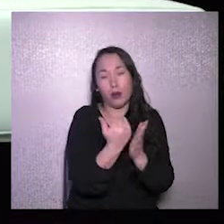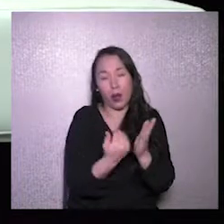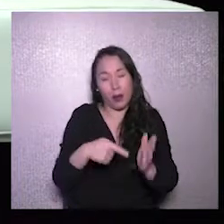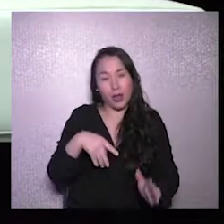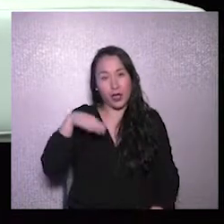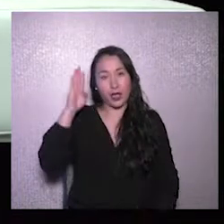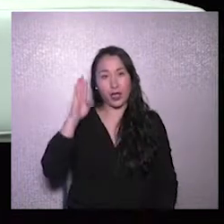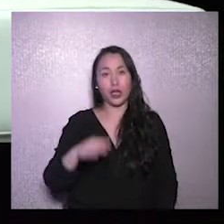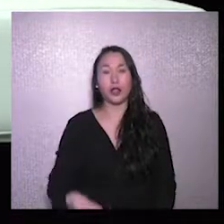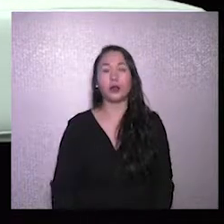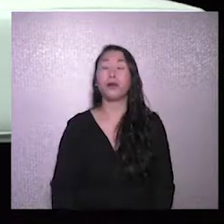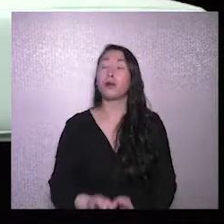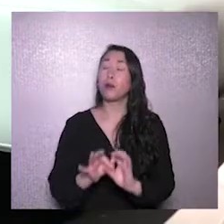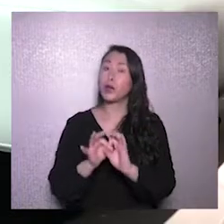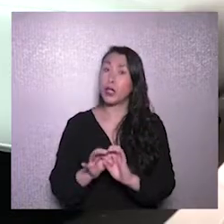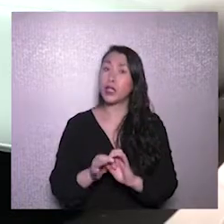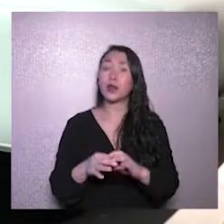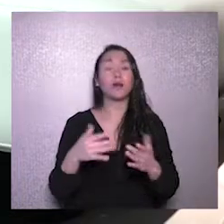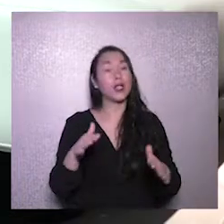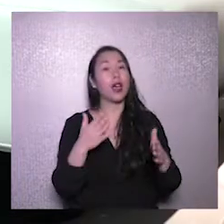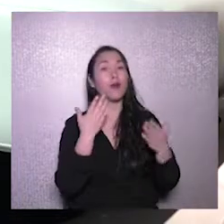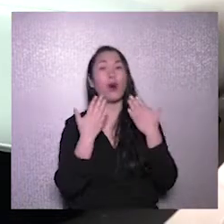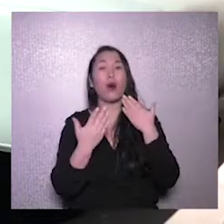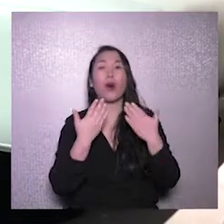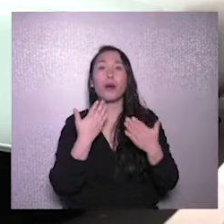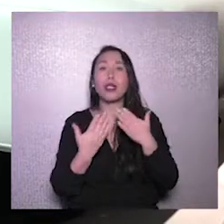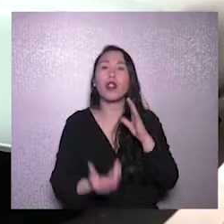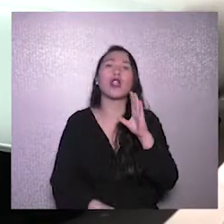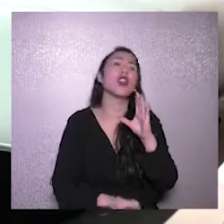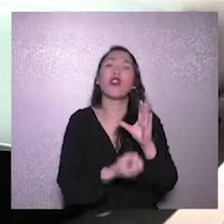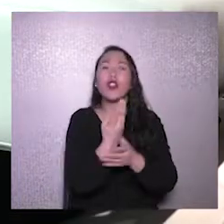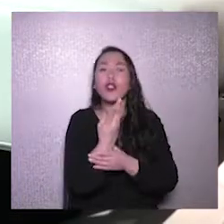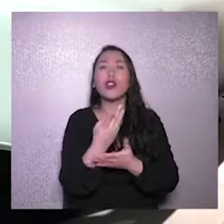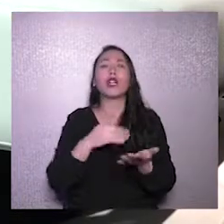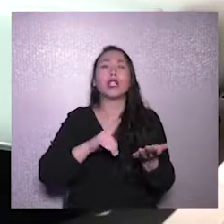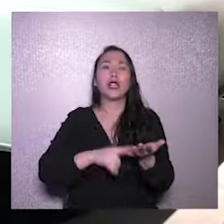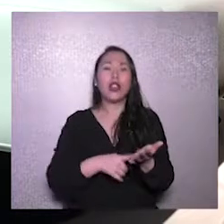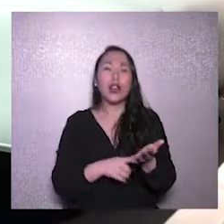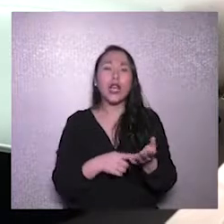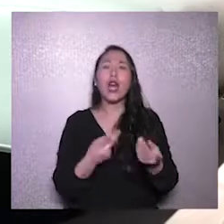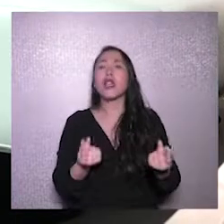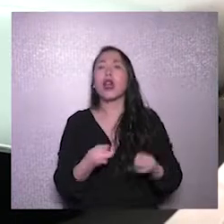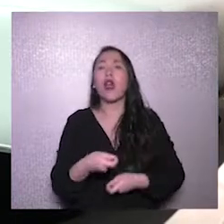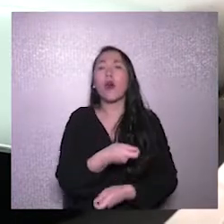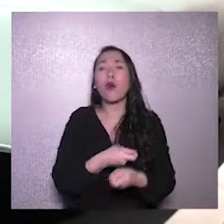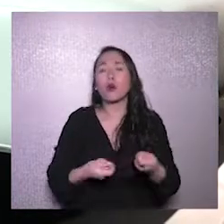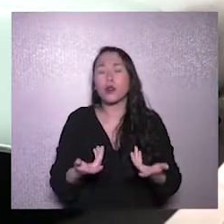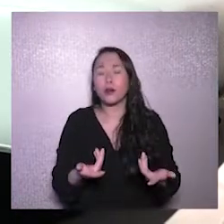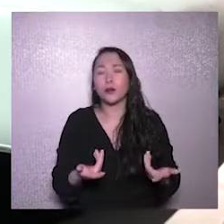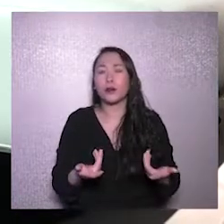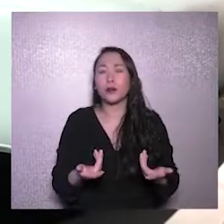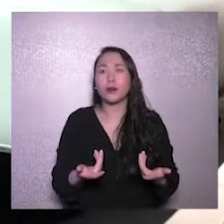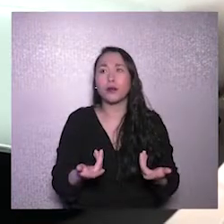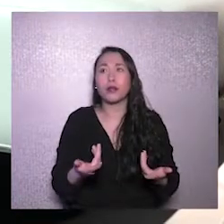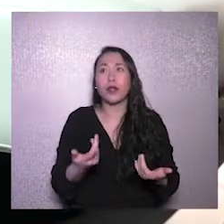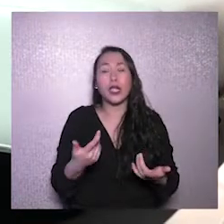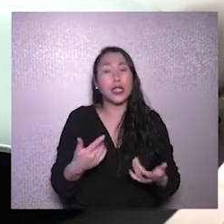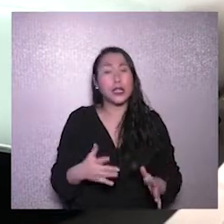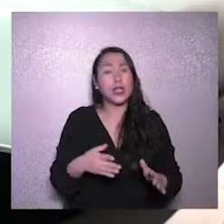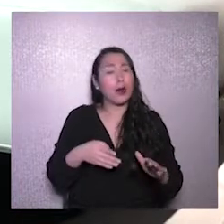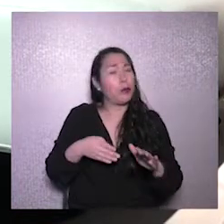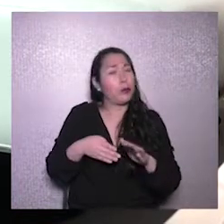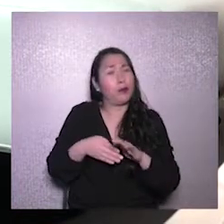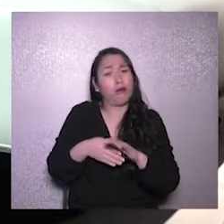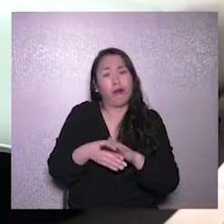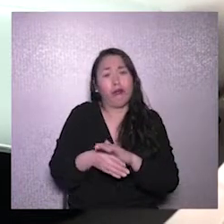gracias. Bueno, hemos hablado de innovación, de tecnología, de recursos. Me gustaría, bueno, ya estamos entrando en la